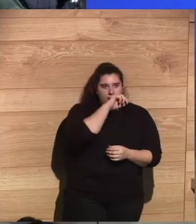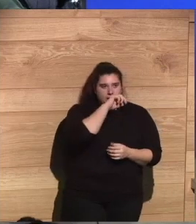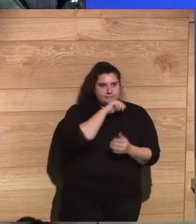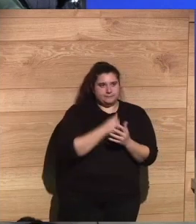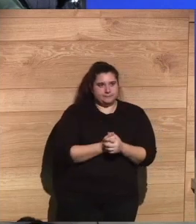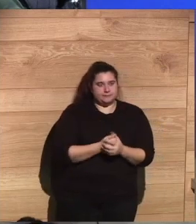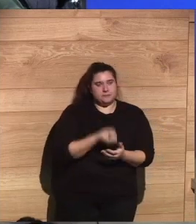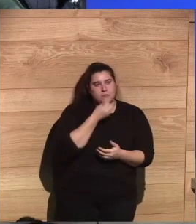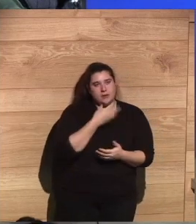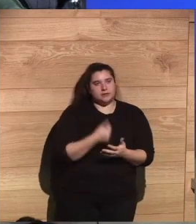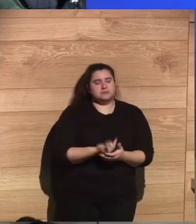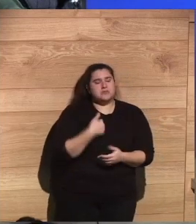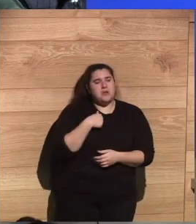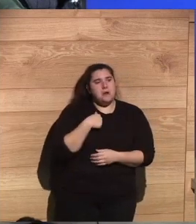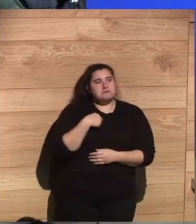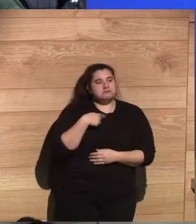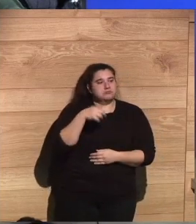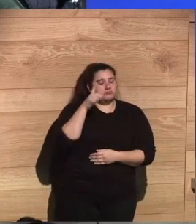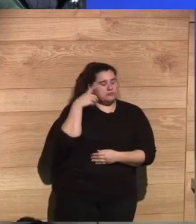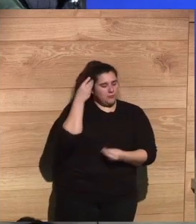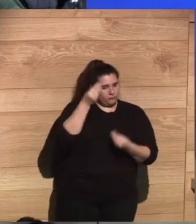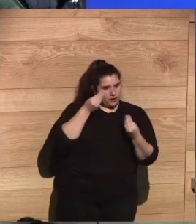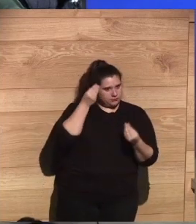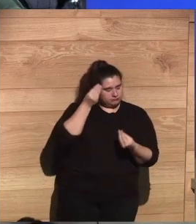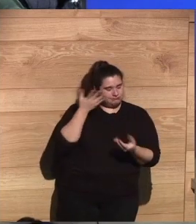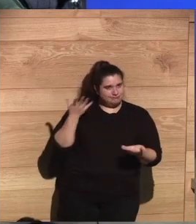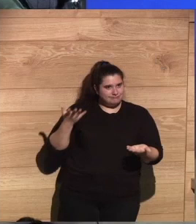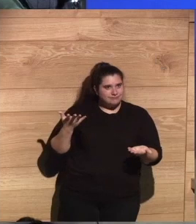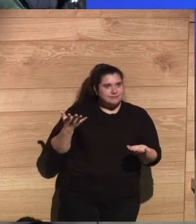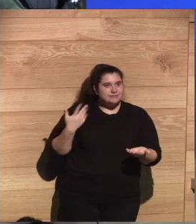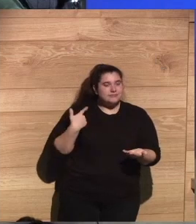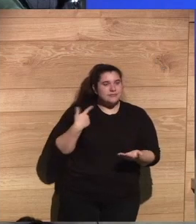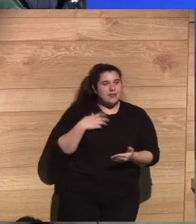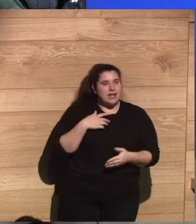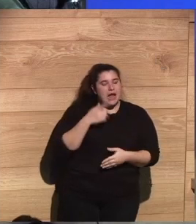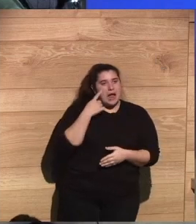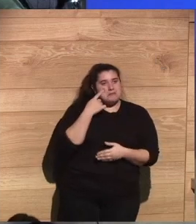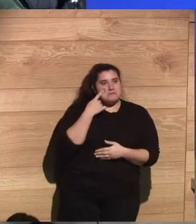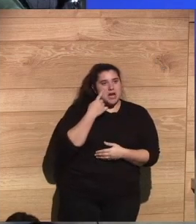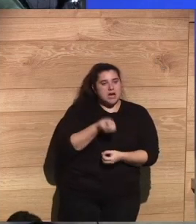Pues yo no lo sé. Es que estoy pensando ahora en mi pequeño, a ver